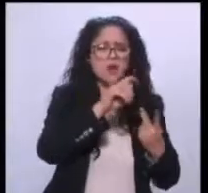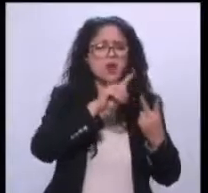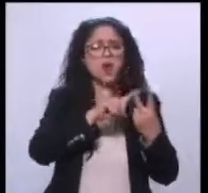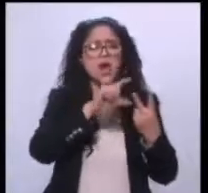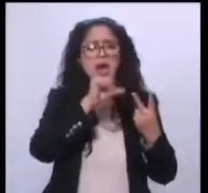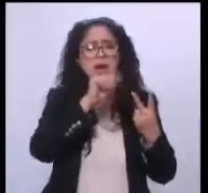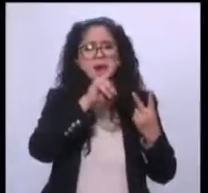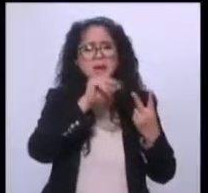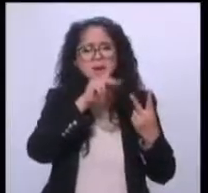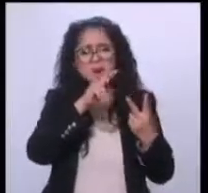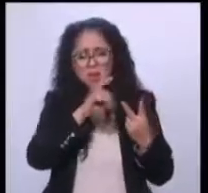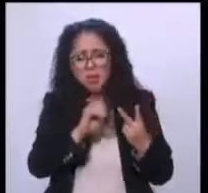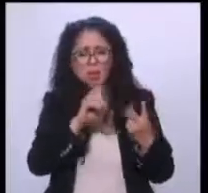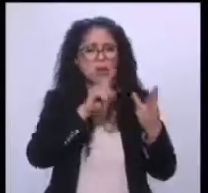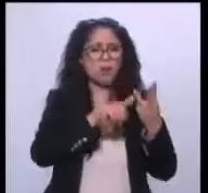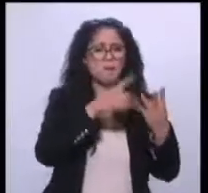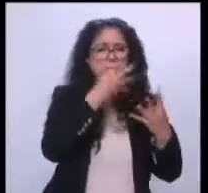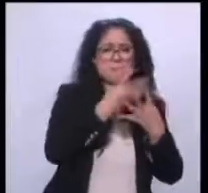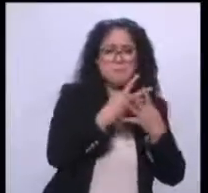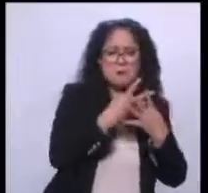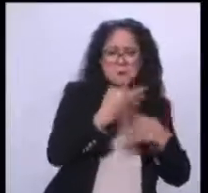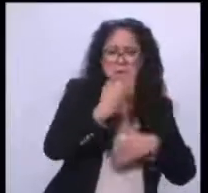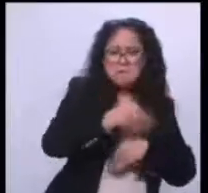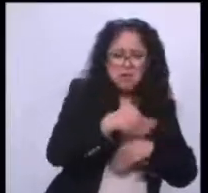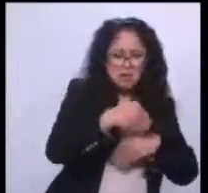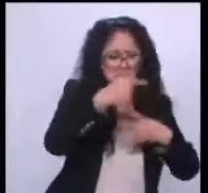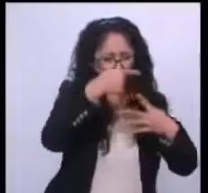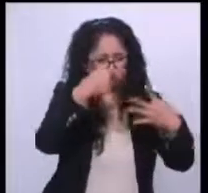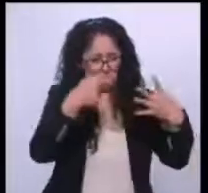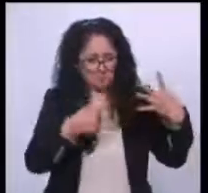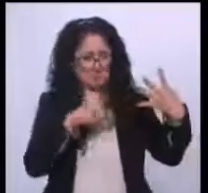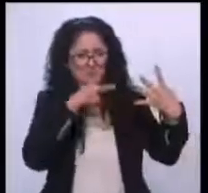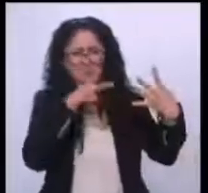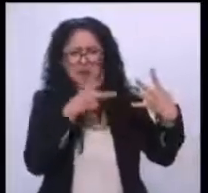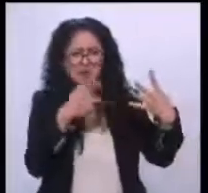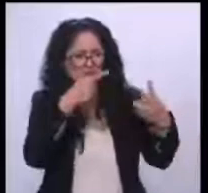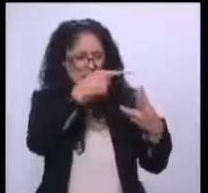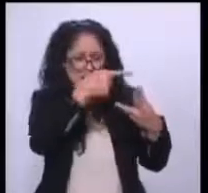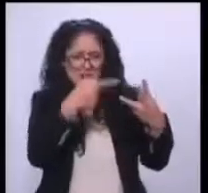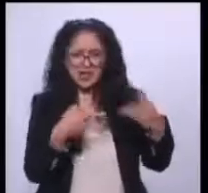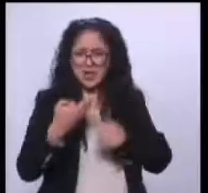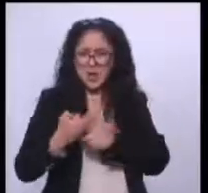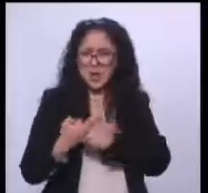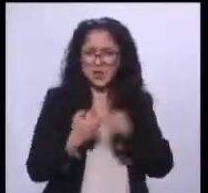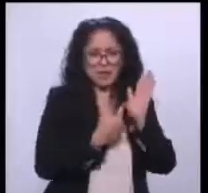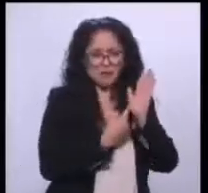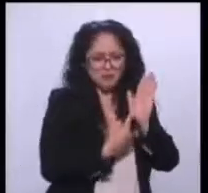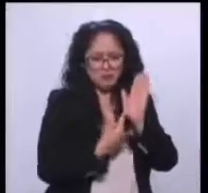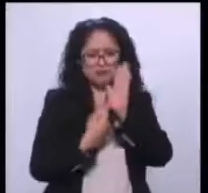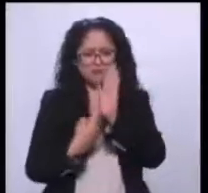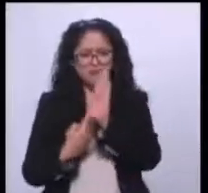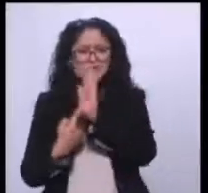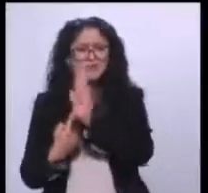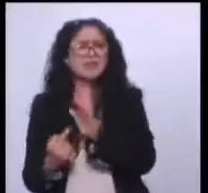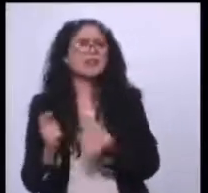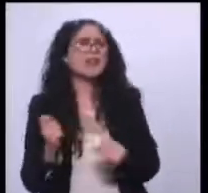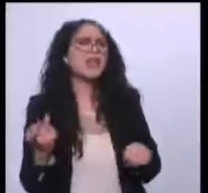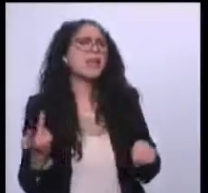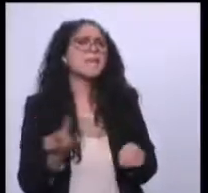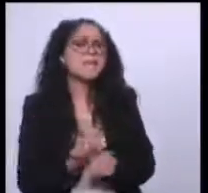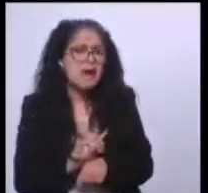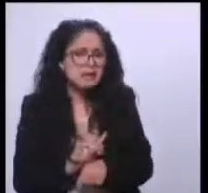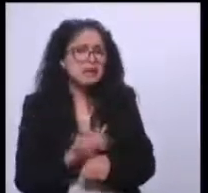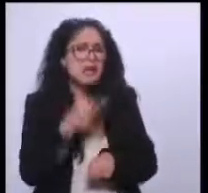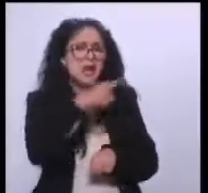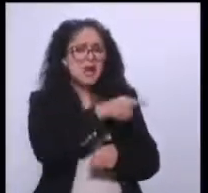de oportunidad, prisión preventiva, en fin. ¿Cuál es el estatus de cada uno de estos 3 casos que acabamos de presentar? ¿Qué escenarios podemos esperar? ¿Y de dónde